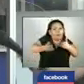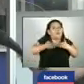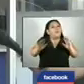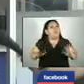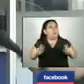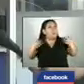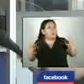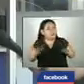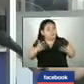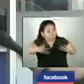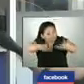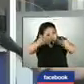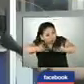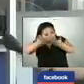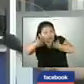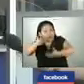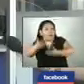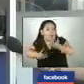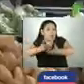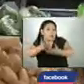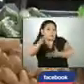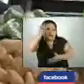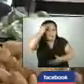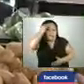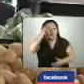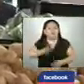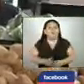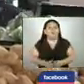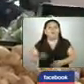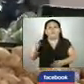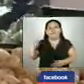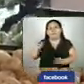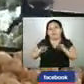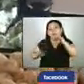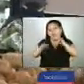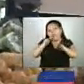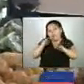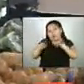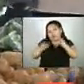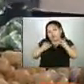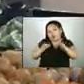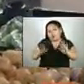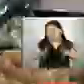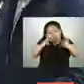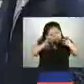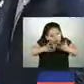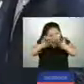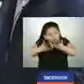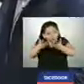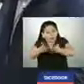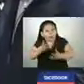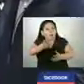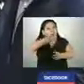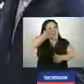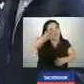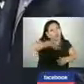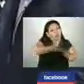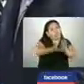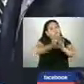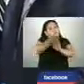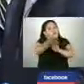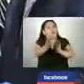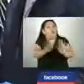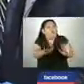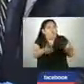Justamente el proceso investigativo es lo que busca. El titular de la institución detalló que la investigación determinará si las alzas tienen fundamentos